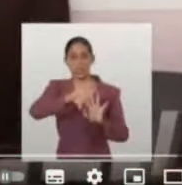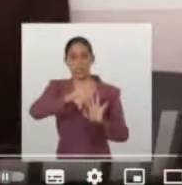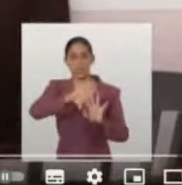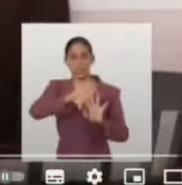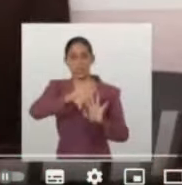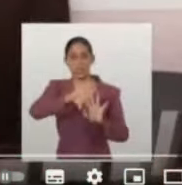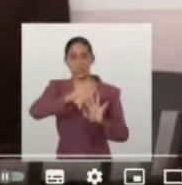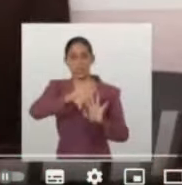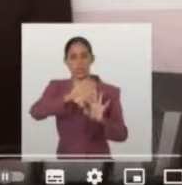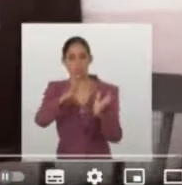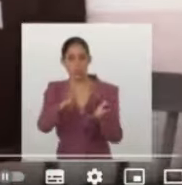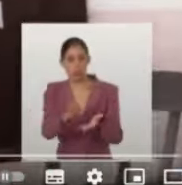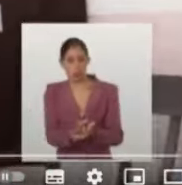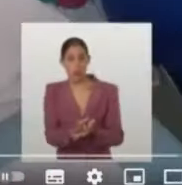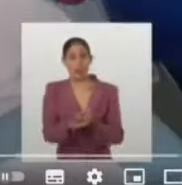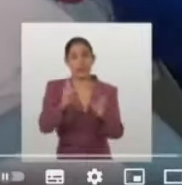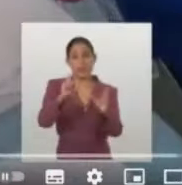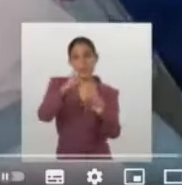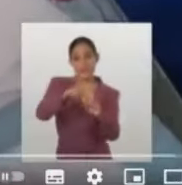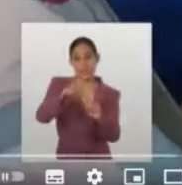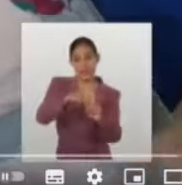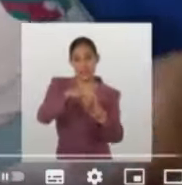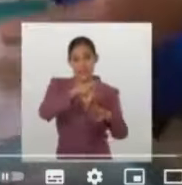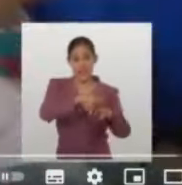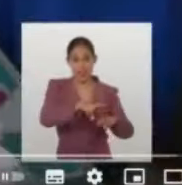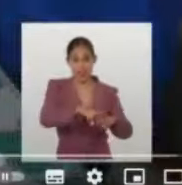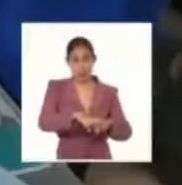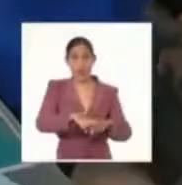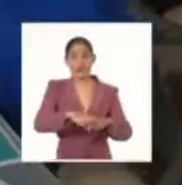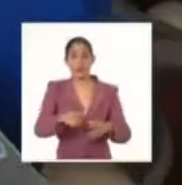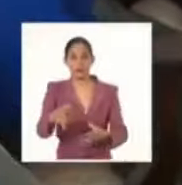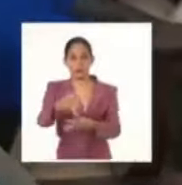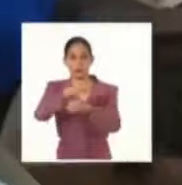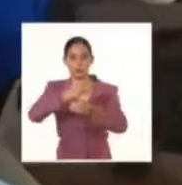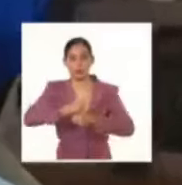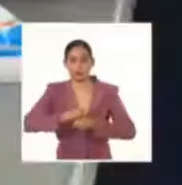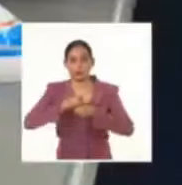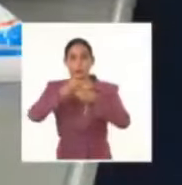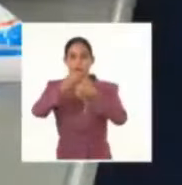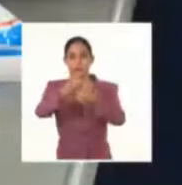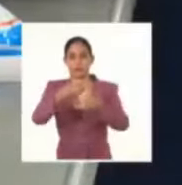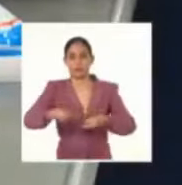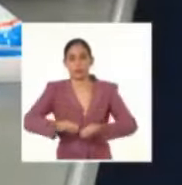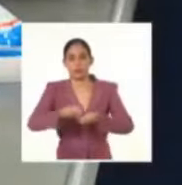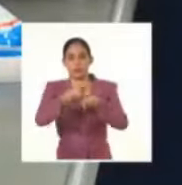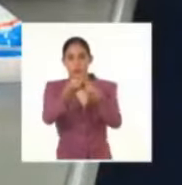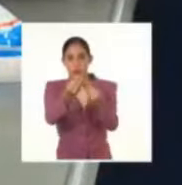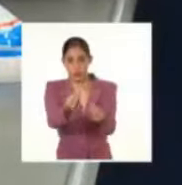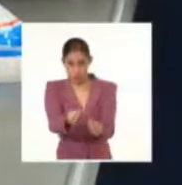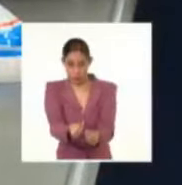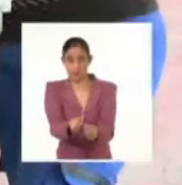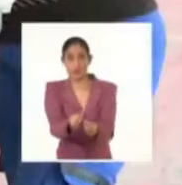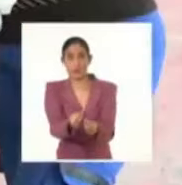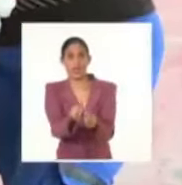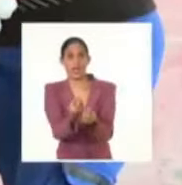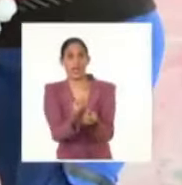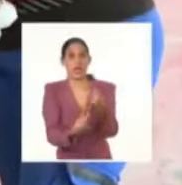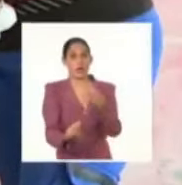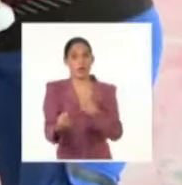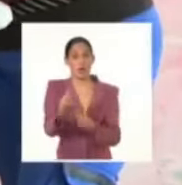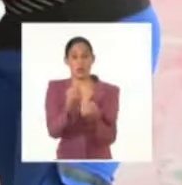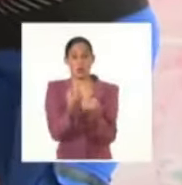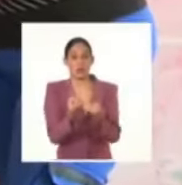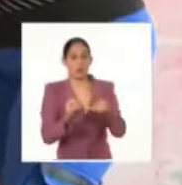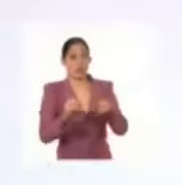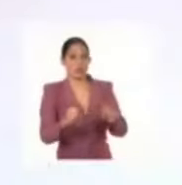de la CDC en La Habana reciben los donativos que hacen ciudadanos a título personal, empresas,